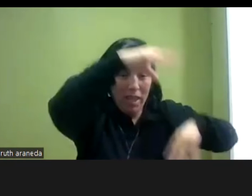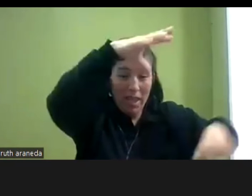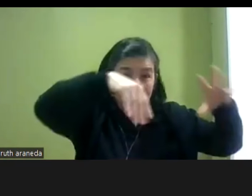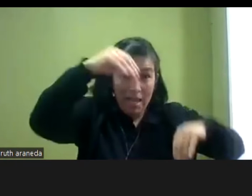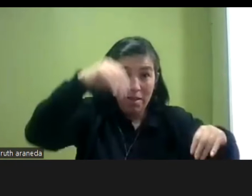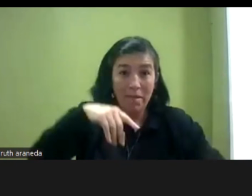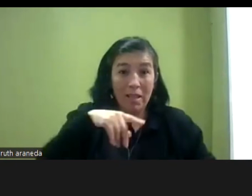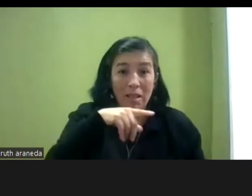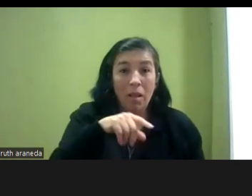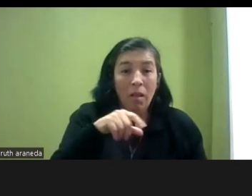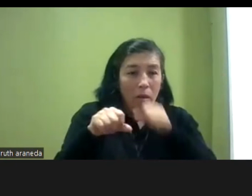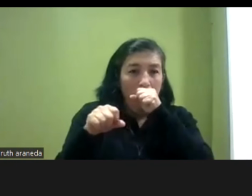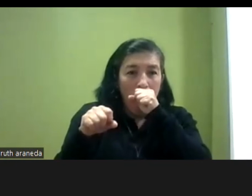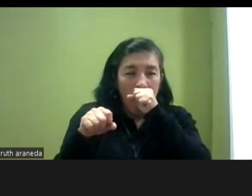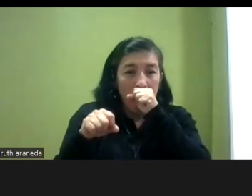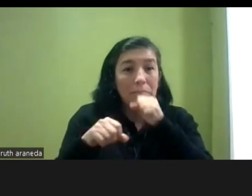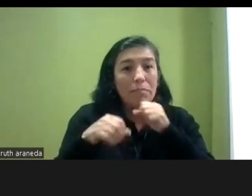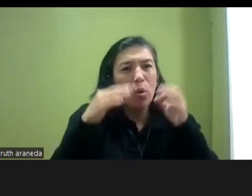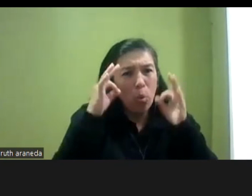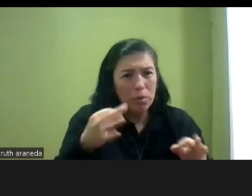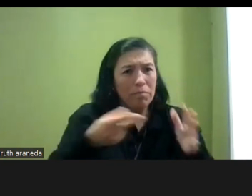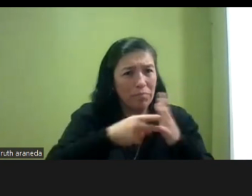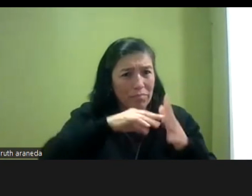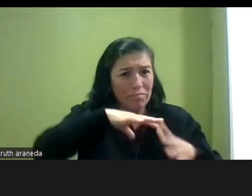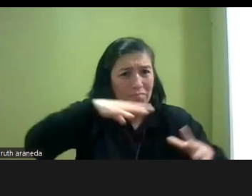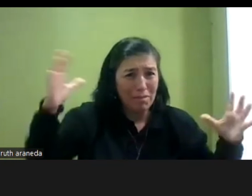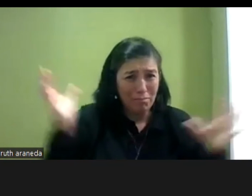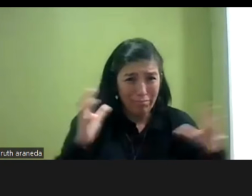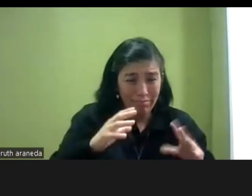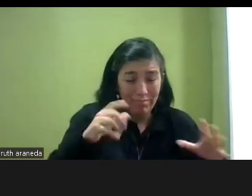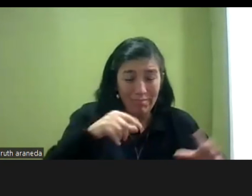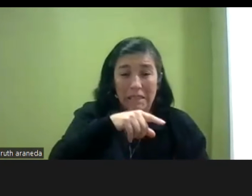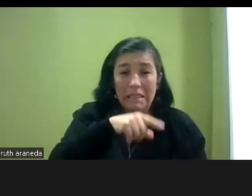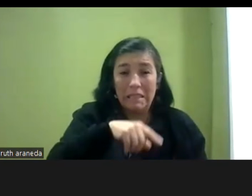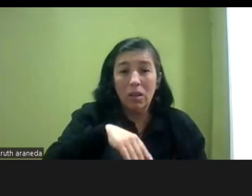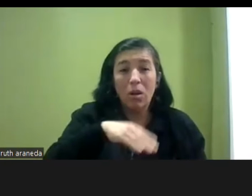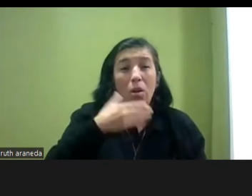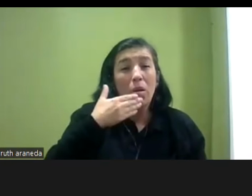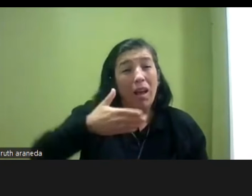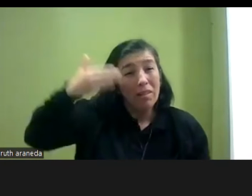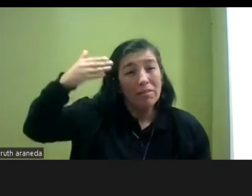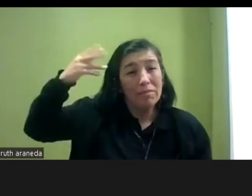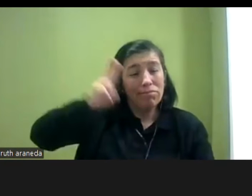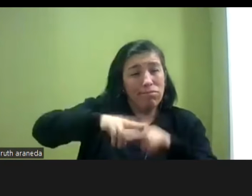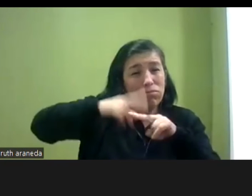ese tipo de crisis mayor, desde mucho tiempo